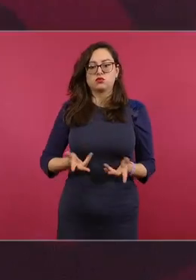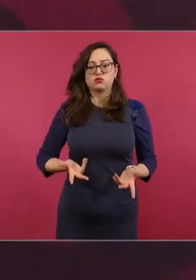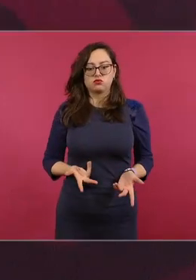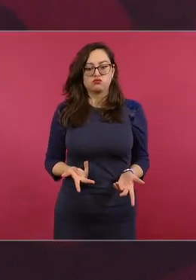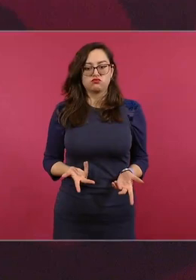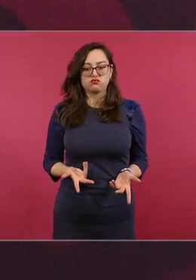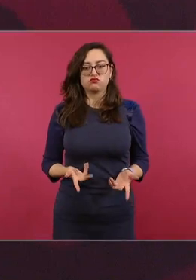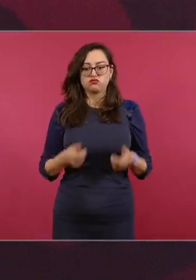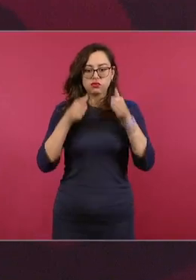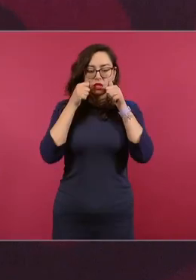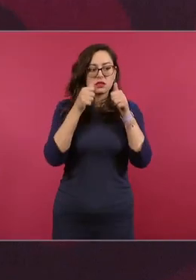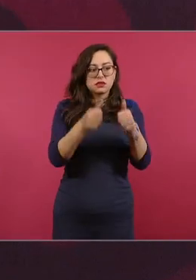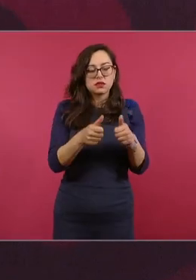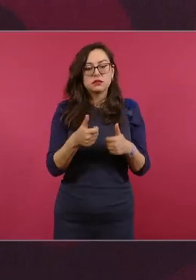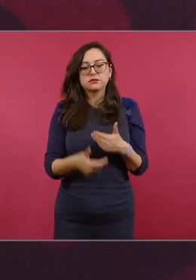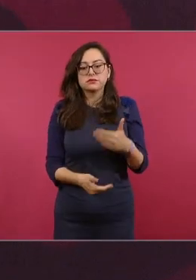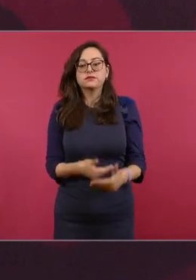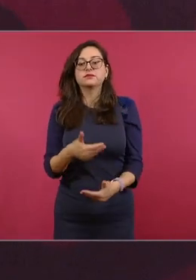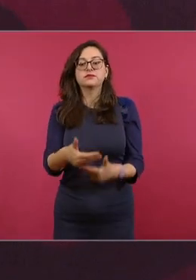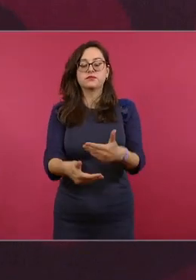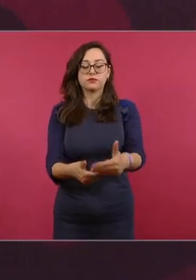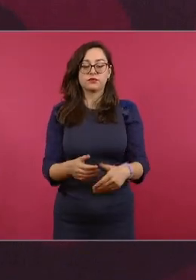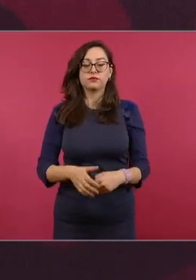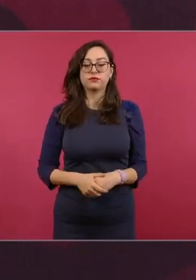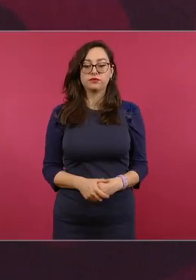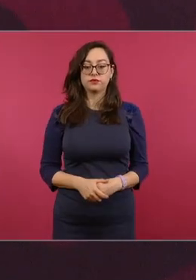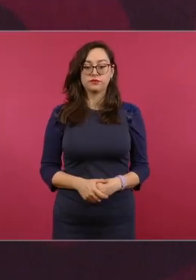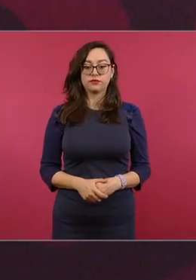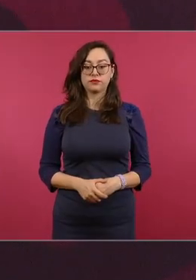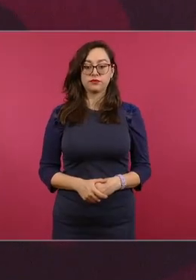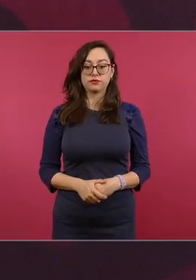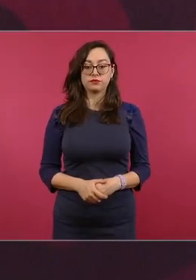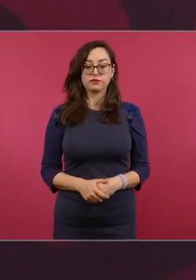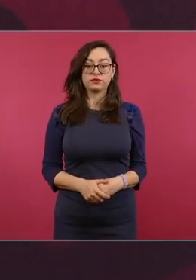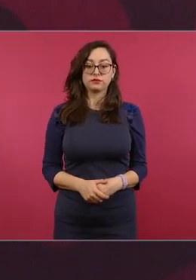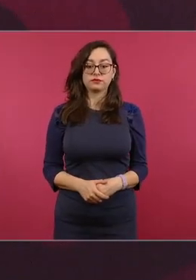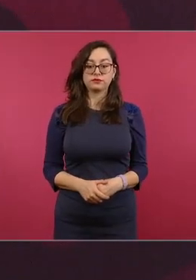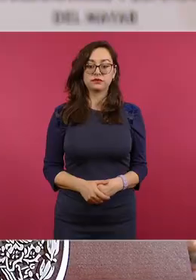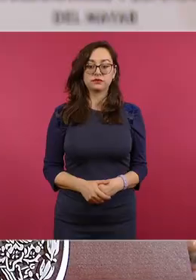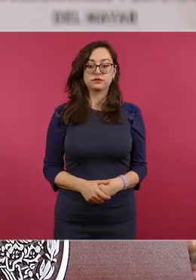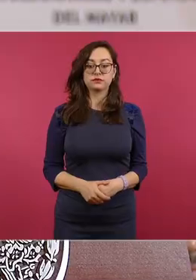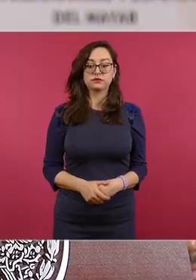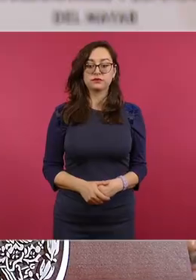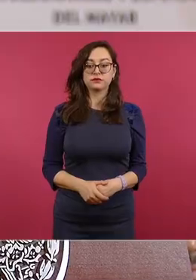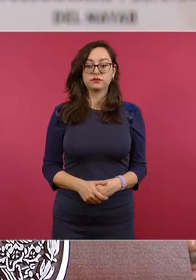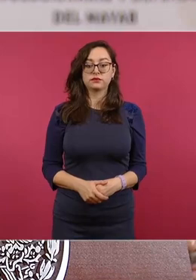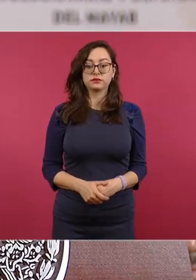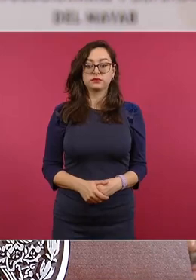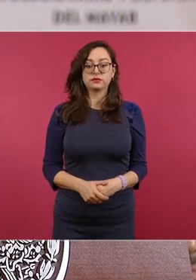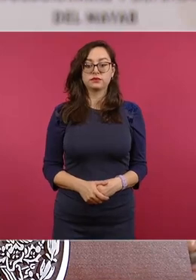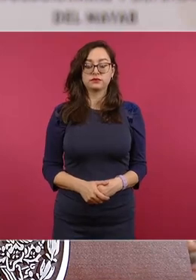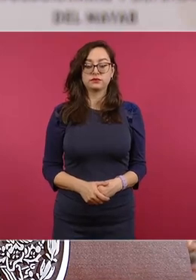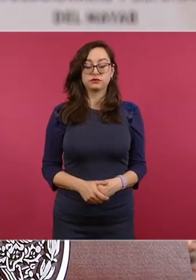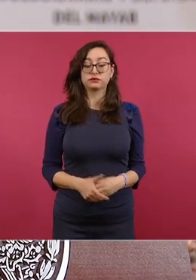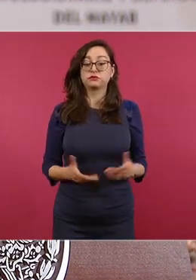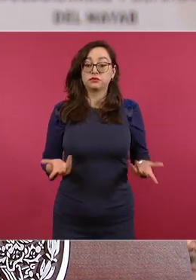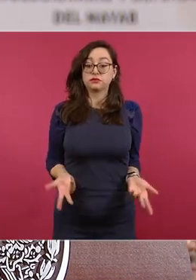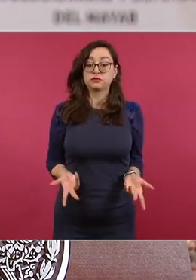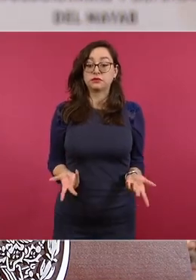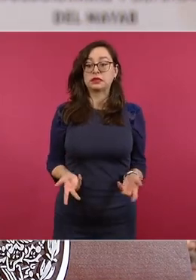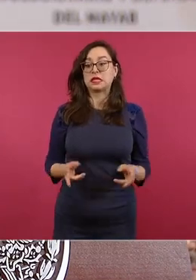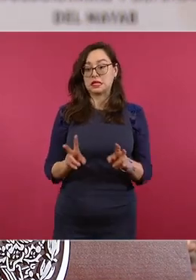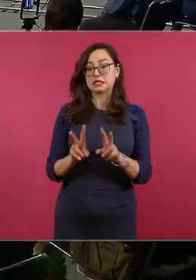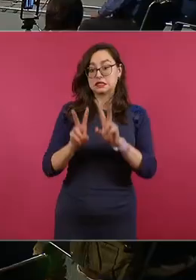se atienda. En el primero de los ferrocarrileros, en lo que corresponda a nosotros,